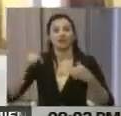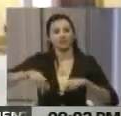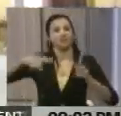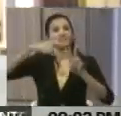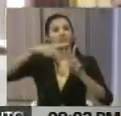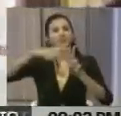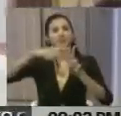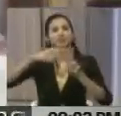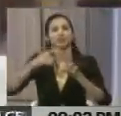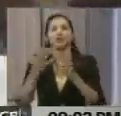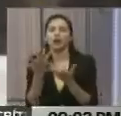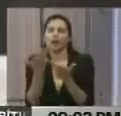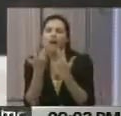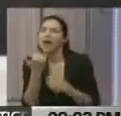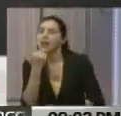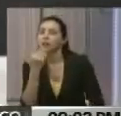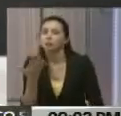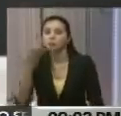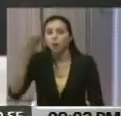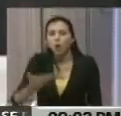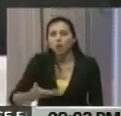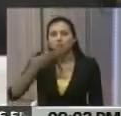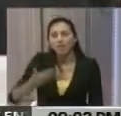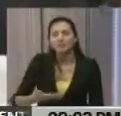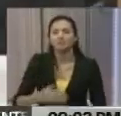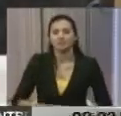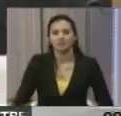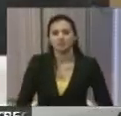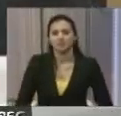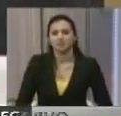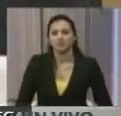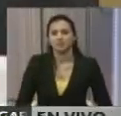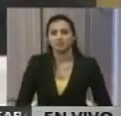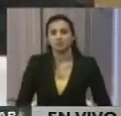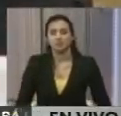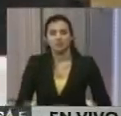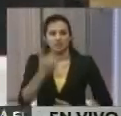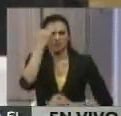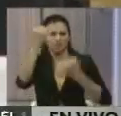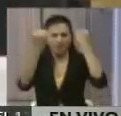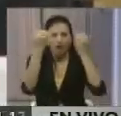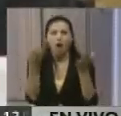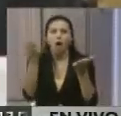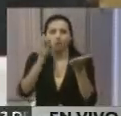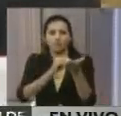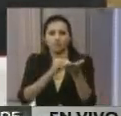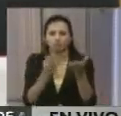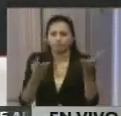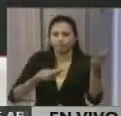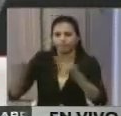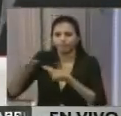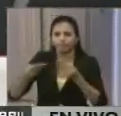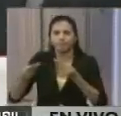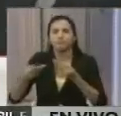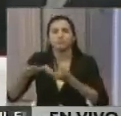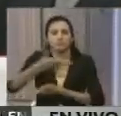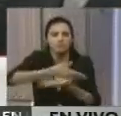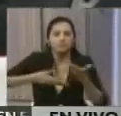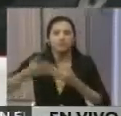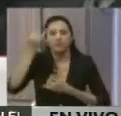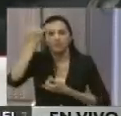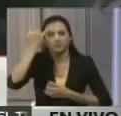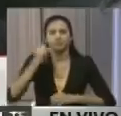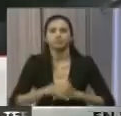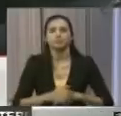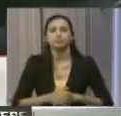Televisión para que nos comente la importancia estratégica en este conjunto de ideas que nuevamente potencializan la revolución bolivariana. Sí, bueno, estamos